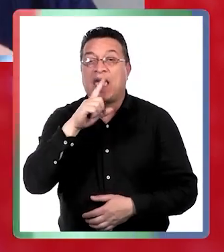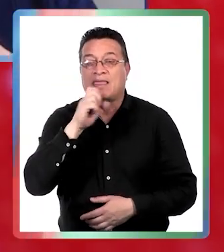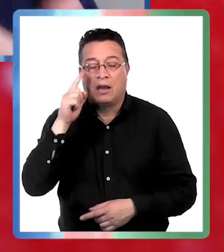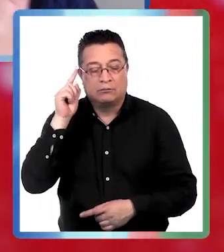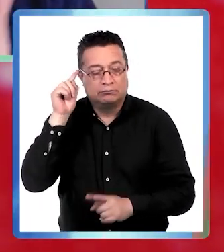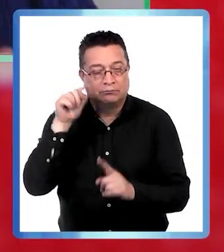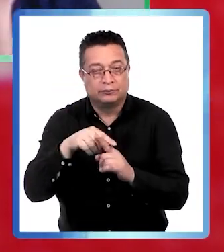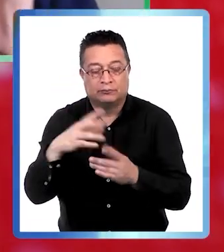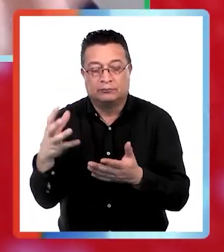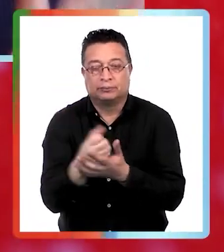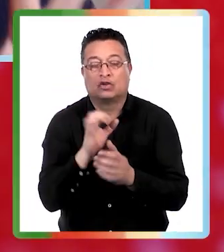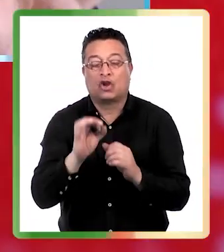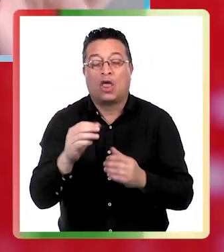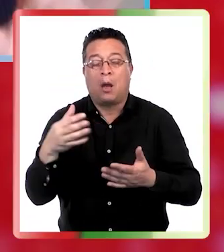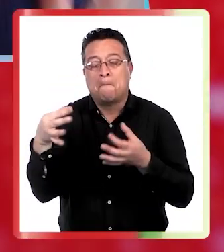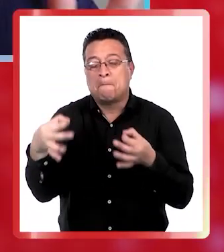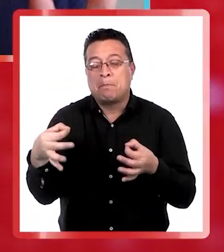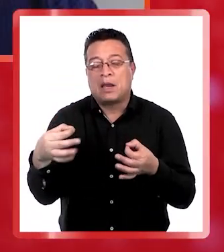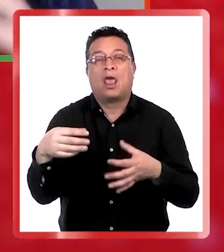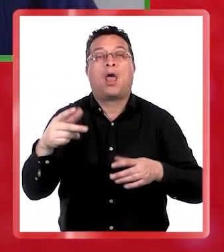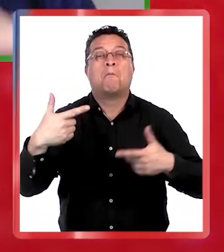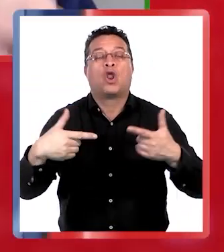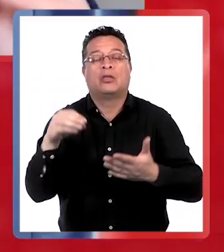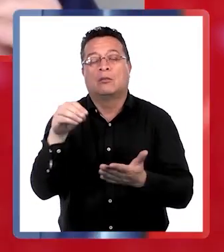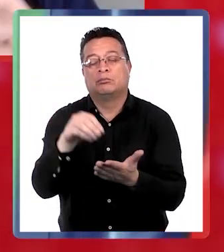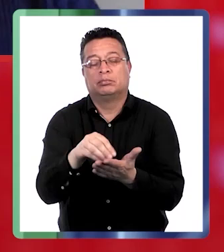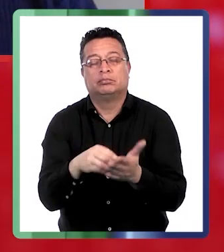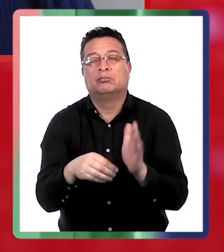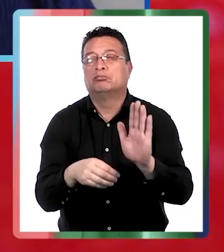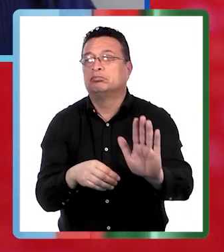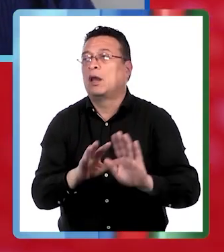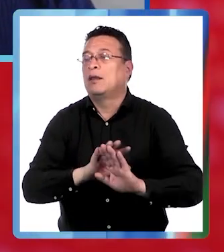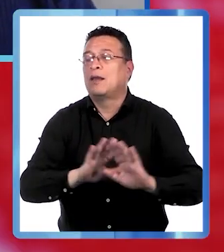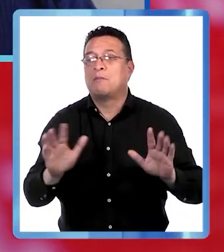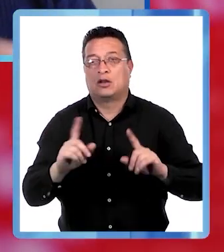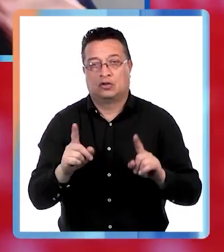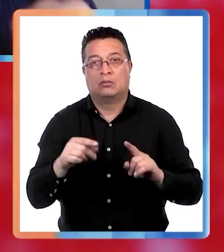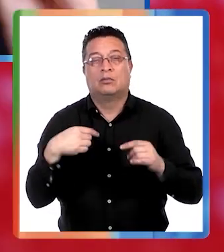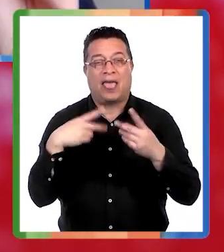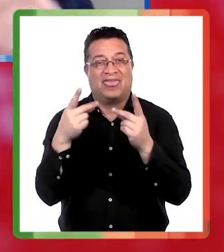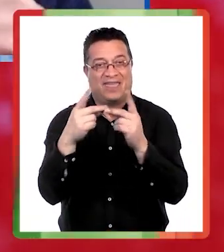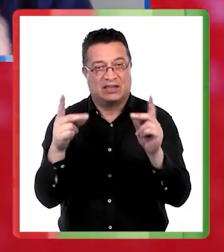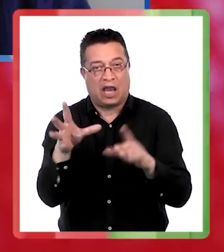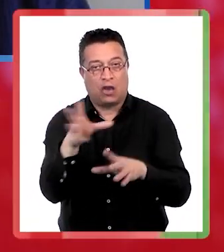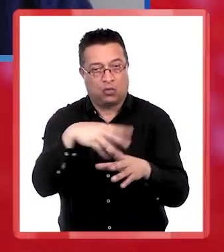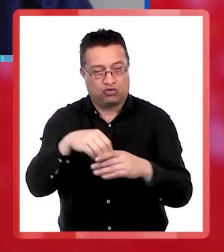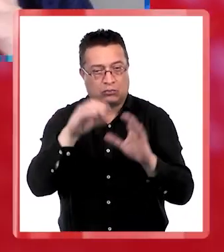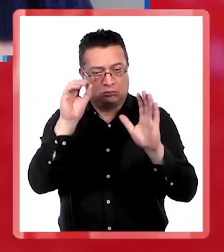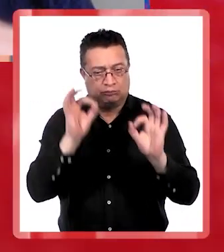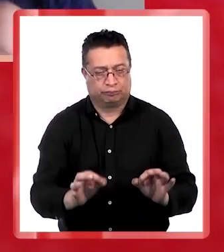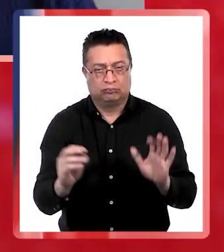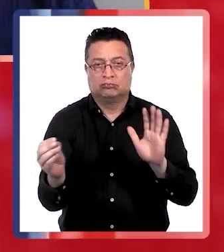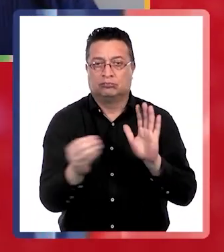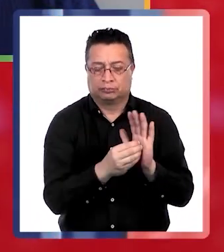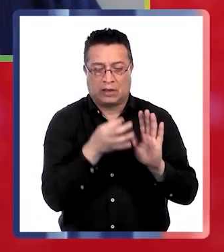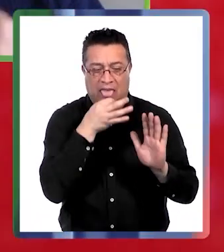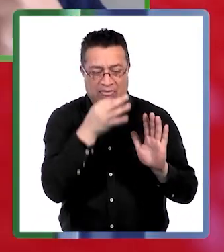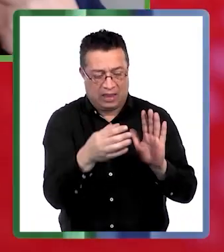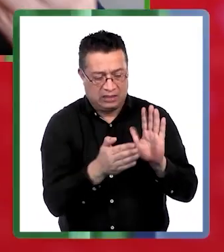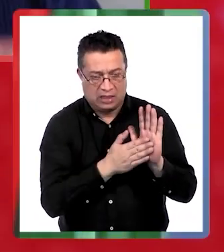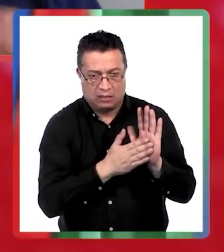y medir, no solo tener un papel o una política. Ok, por ejemplo, si yo tengo una política de diversidad e inclusión que dice